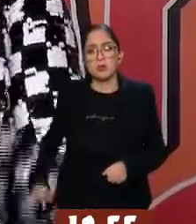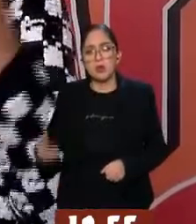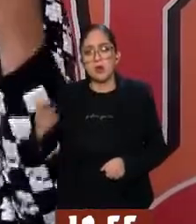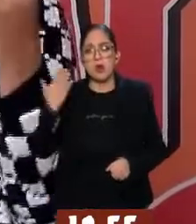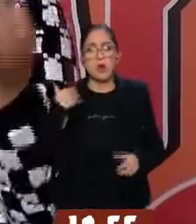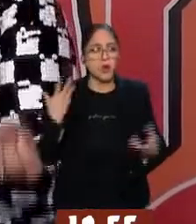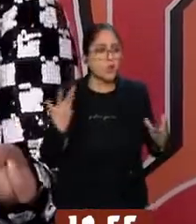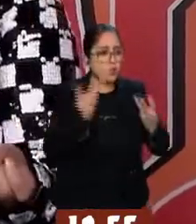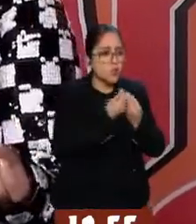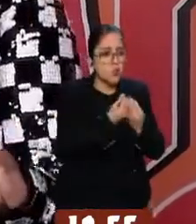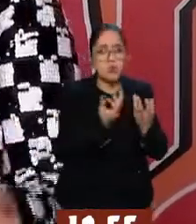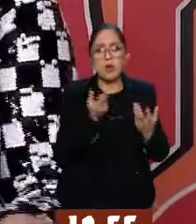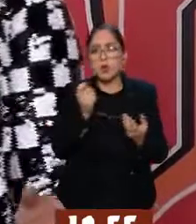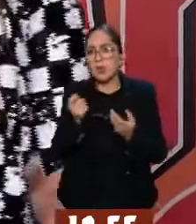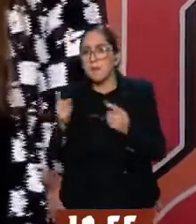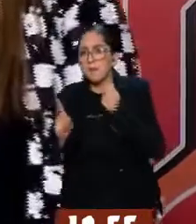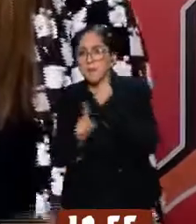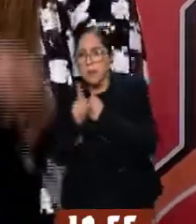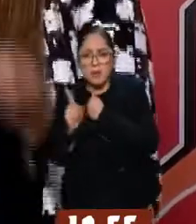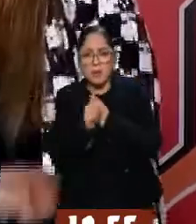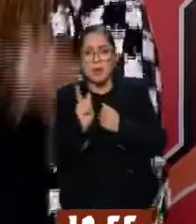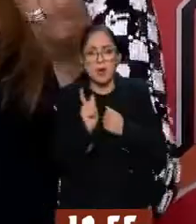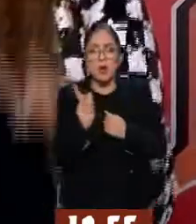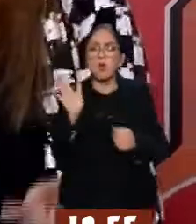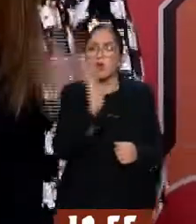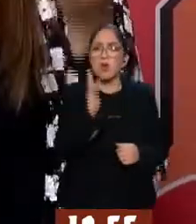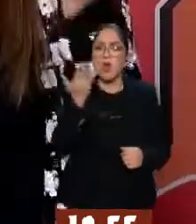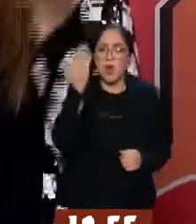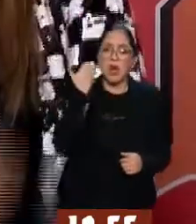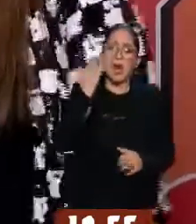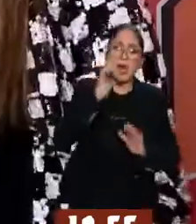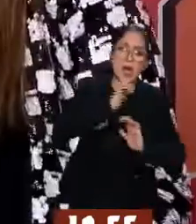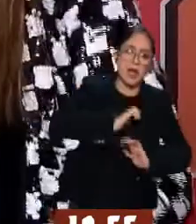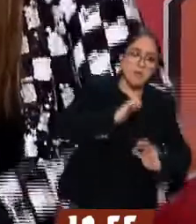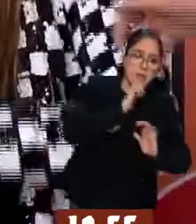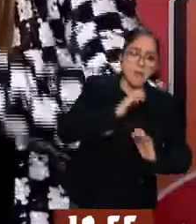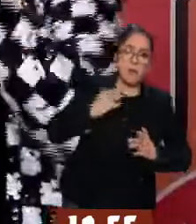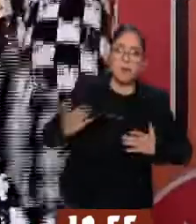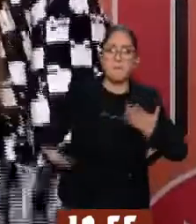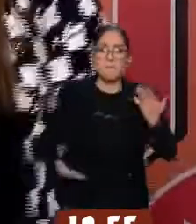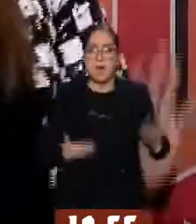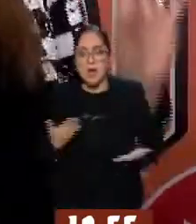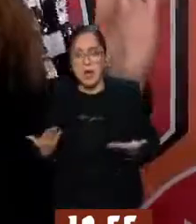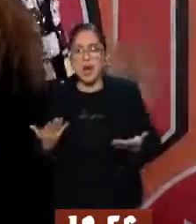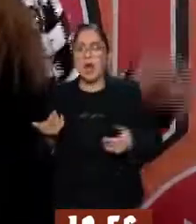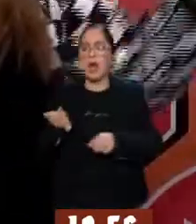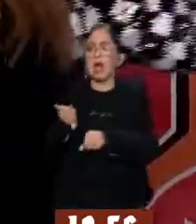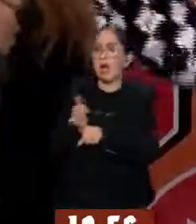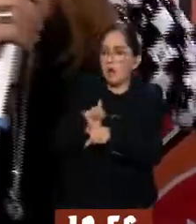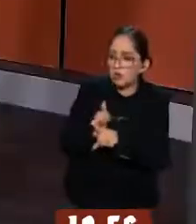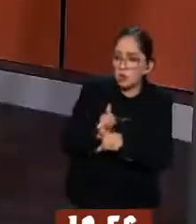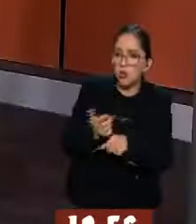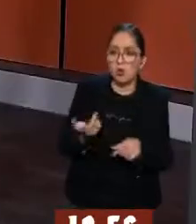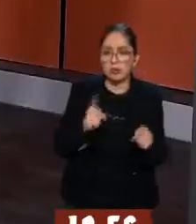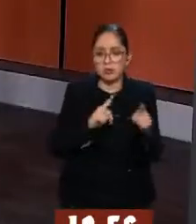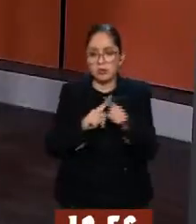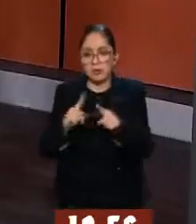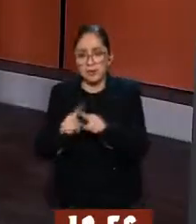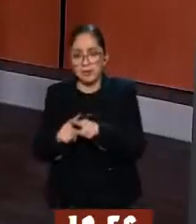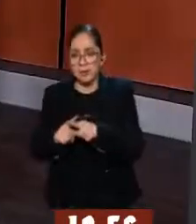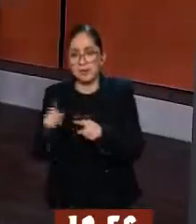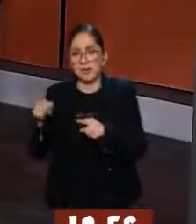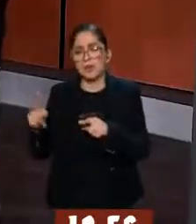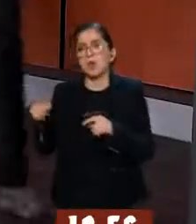¿hicieron mancuerna o eran rivales? De... No, para nada. Cantábamos, bailábamos, actuábamos, hacíamos pilatunas.